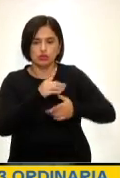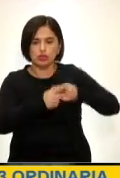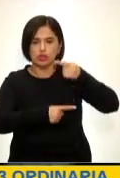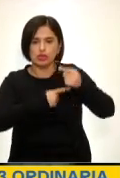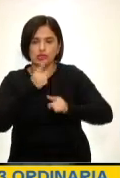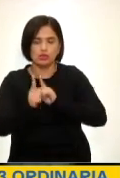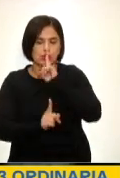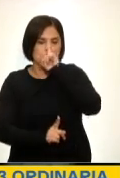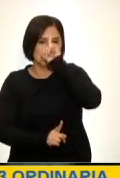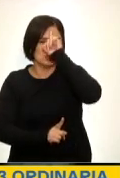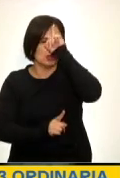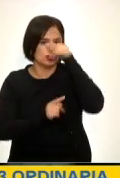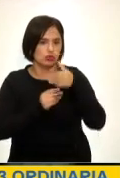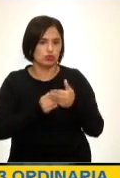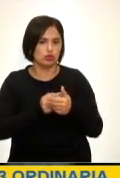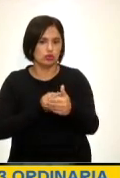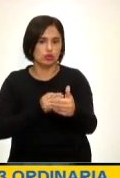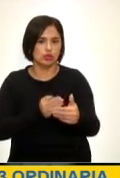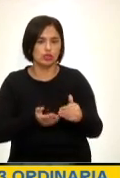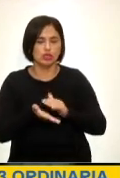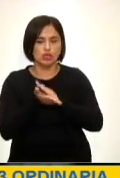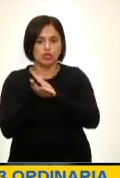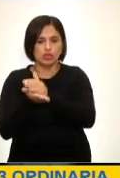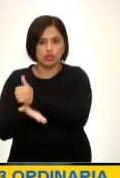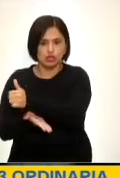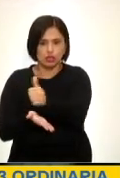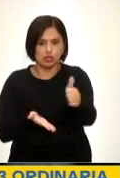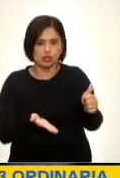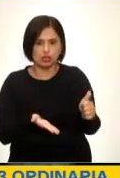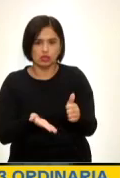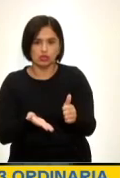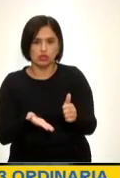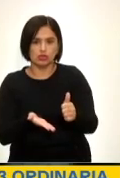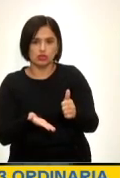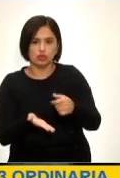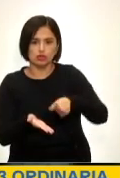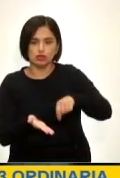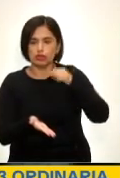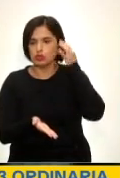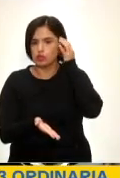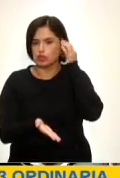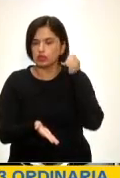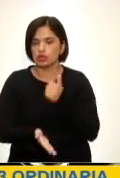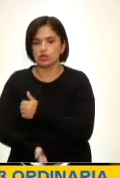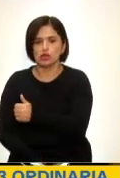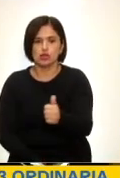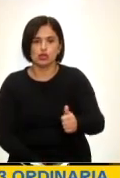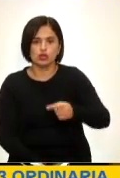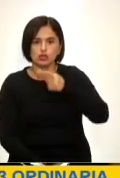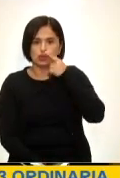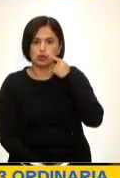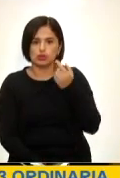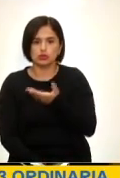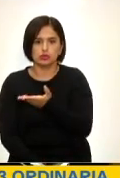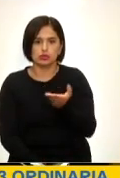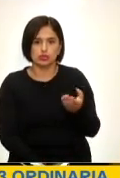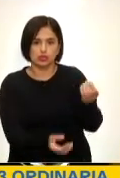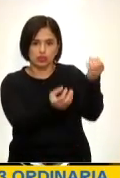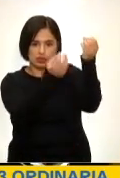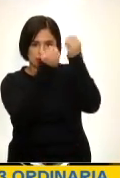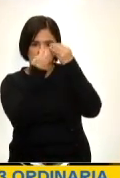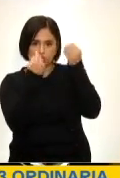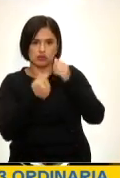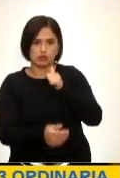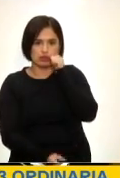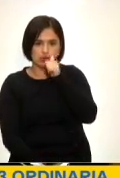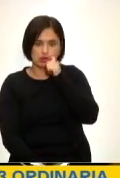tradición. Y todas ustedes, señoras senadoras, todos ustedes, señores senadores, me han enseñado día a día